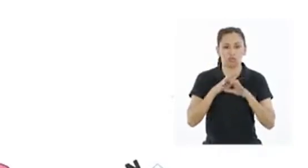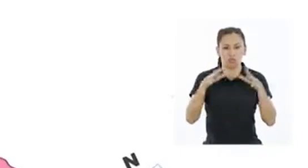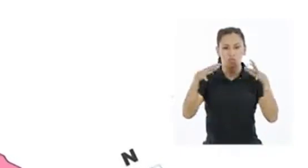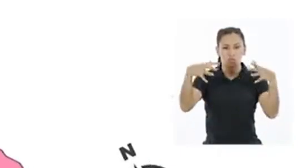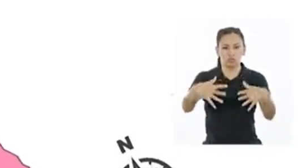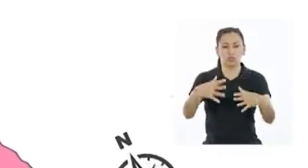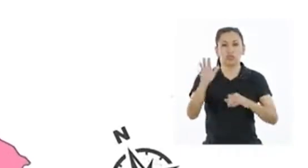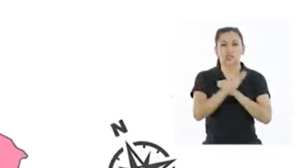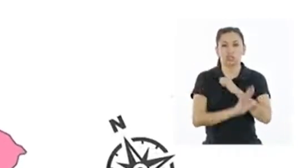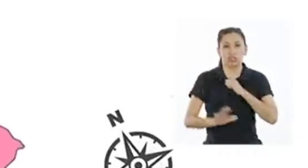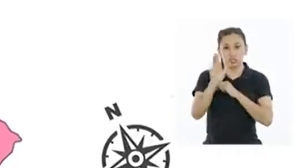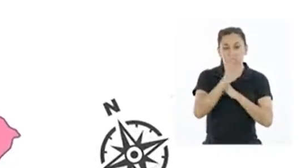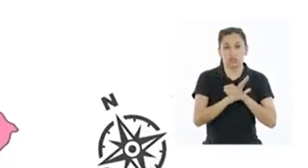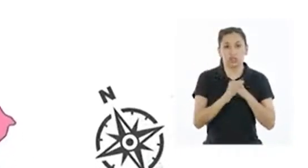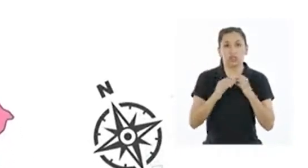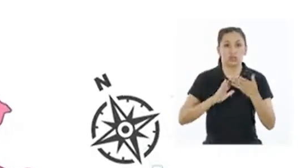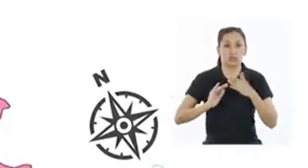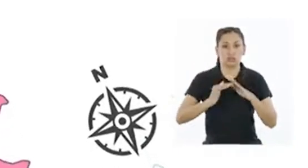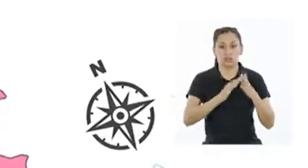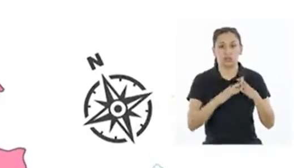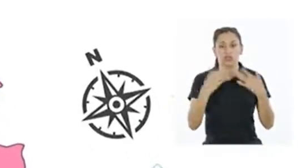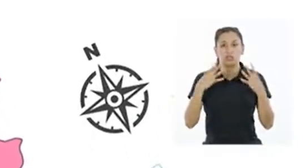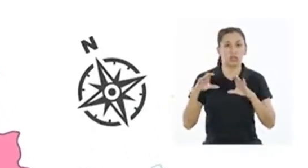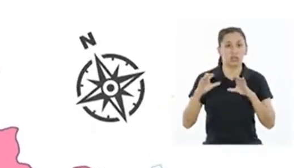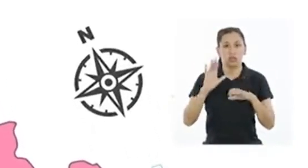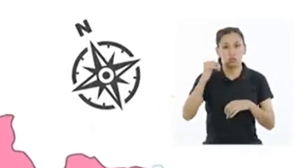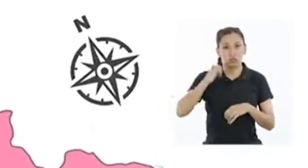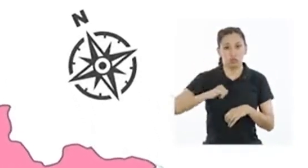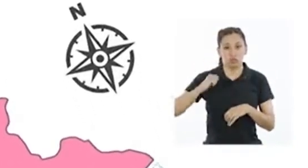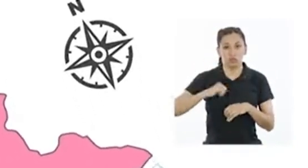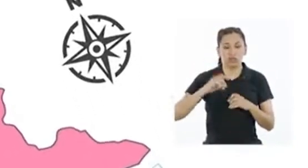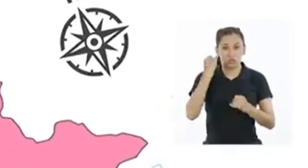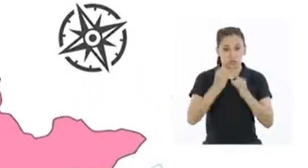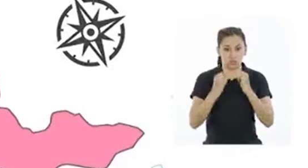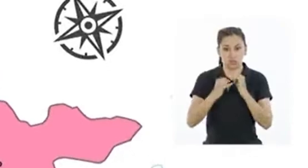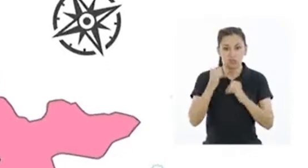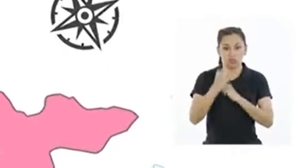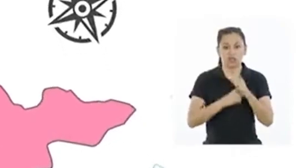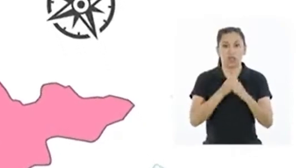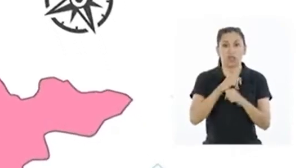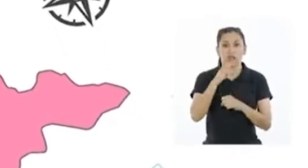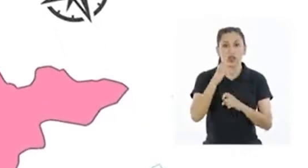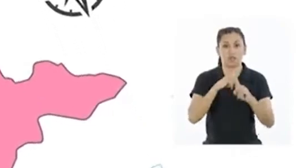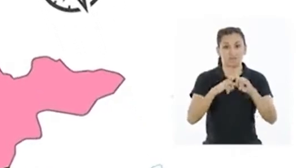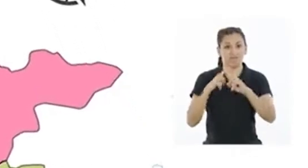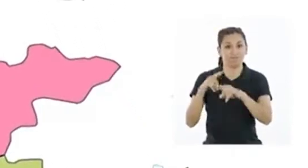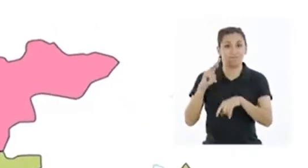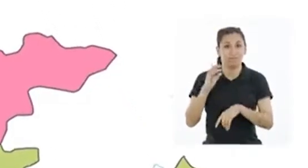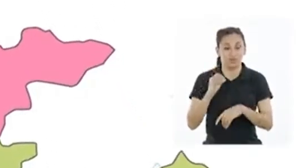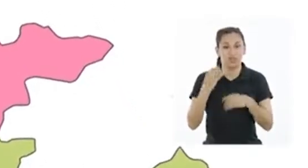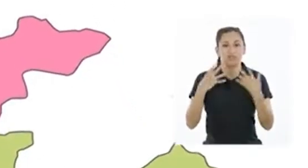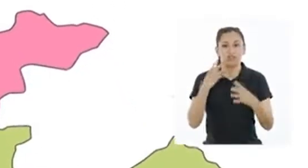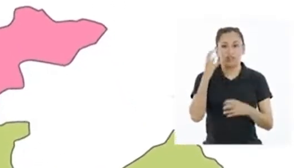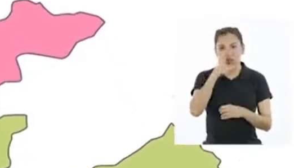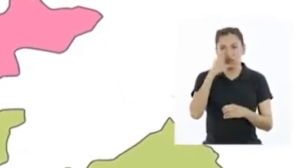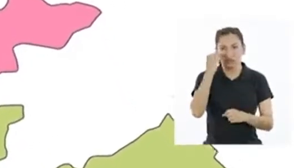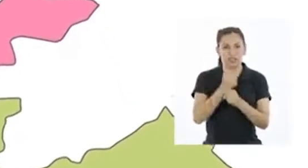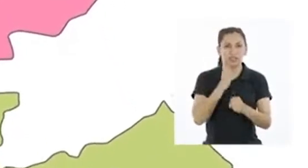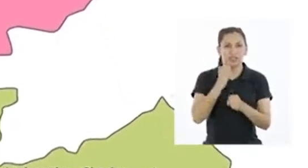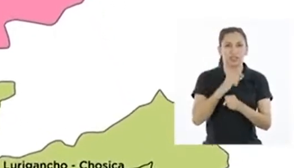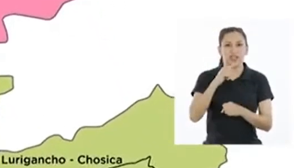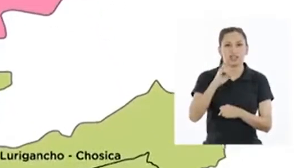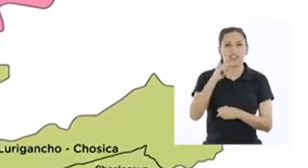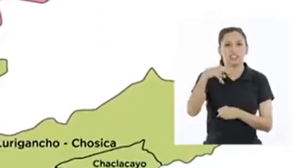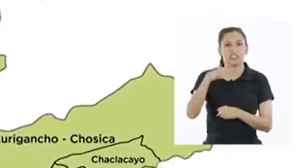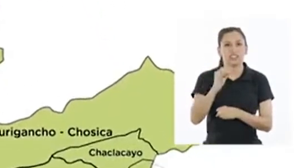impacto de los planes de seguridad ciudadana desarrollados por las municipalidades entre los últimos años del siglo XX, recurrimos al trabajo